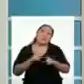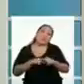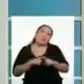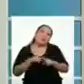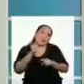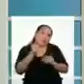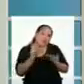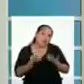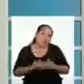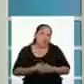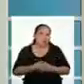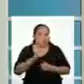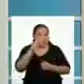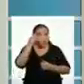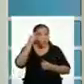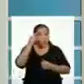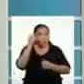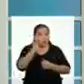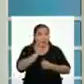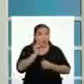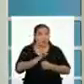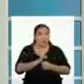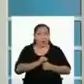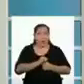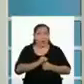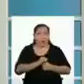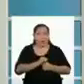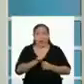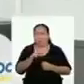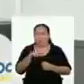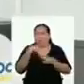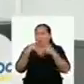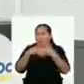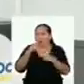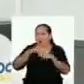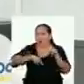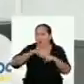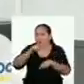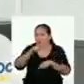Entonces, ¿sigues pensando aún en ocultarle a tu primo lo de la bicicleta?